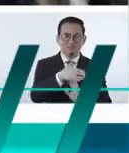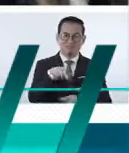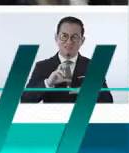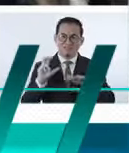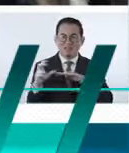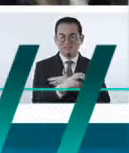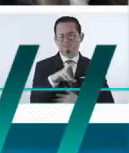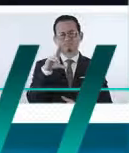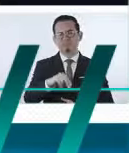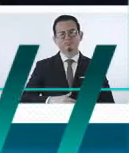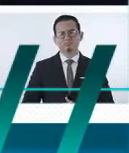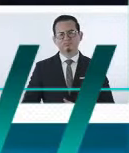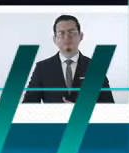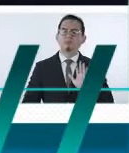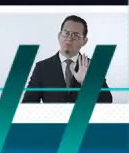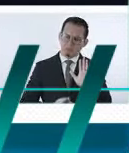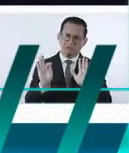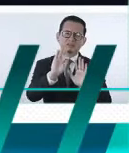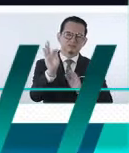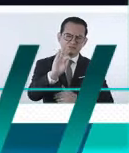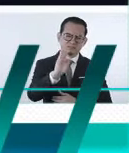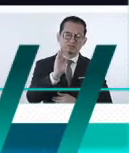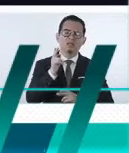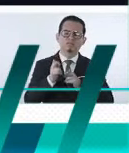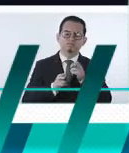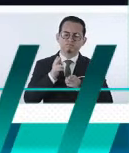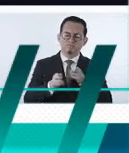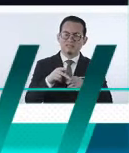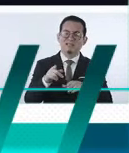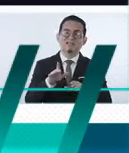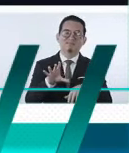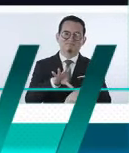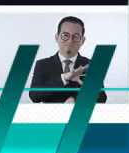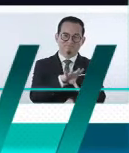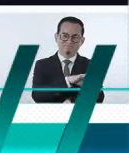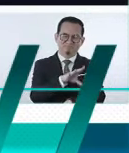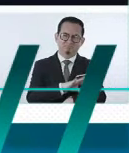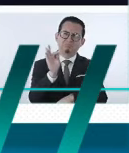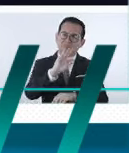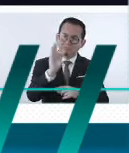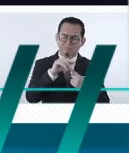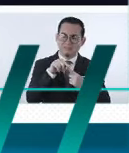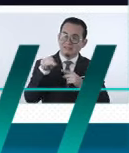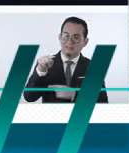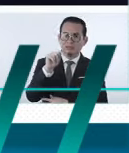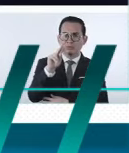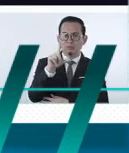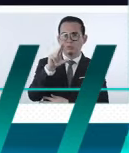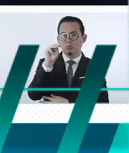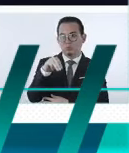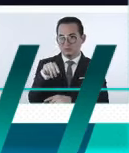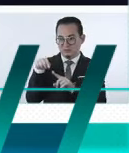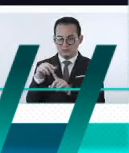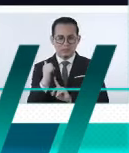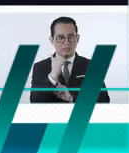Maya. Vamos a suponer que ella no quisiera hacerlo, que ella estuviera, vamos a creerle, que estuviera